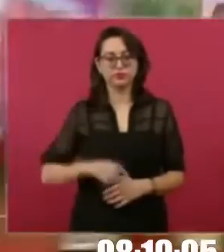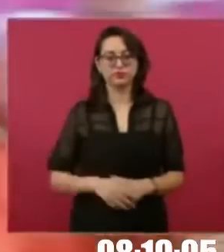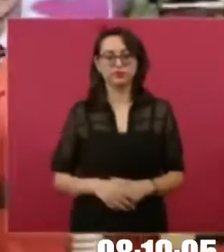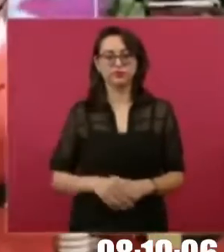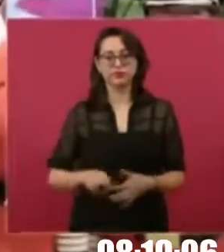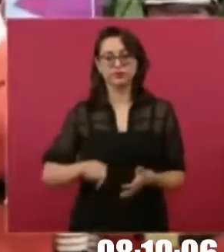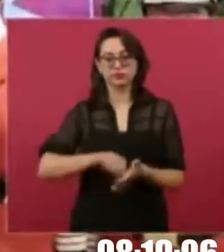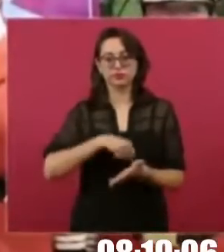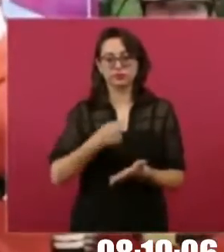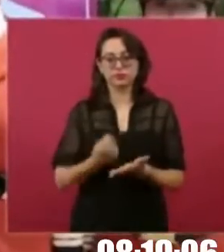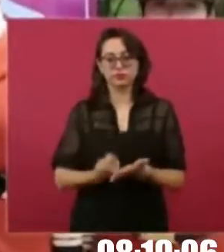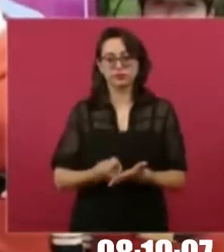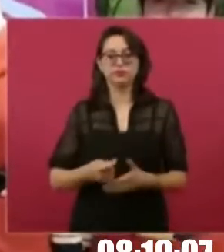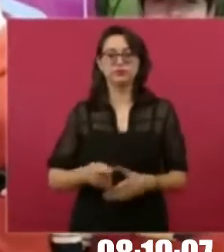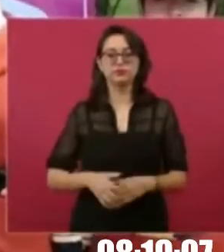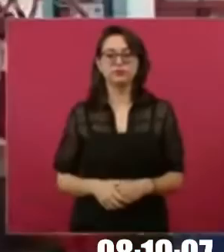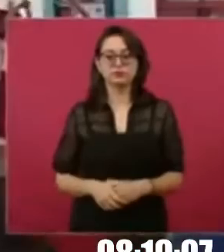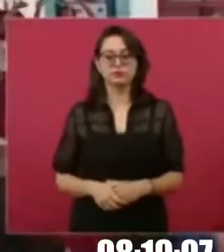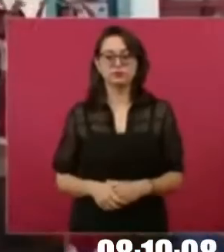Tamaulipas